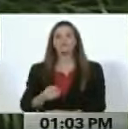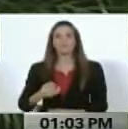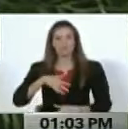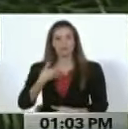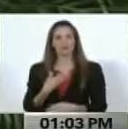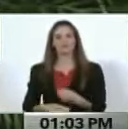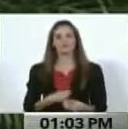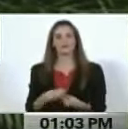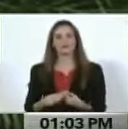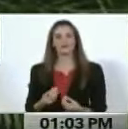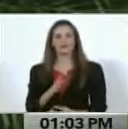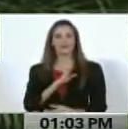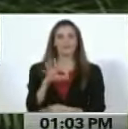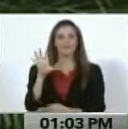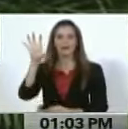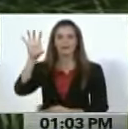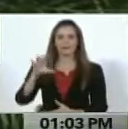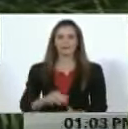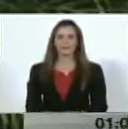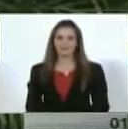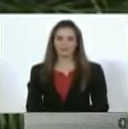posible para nuestra patria.